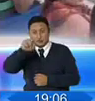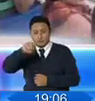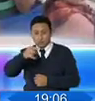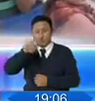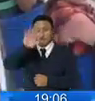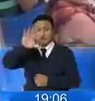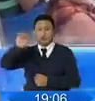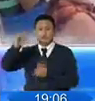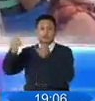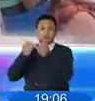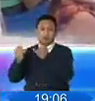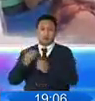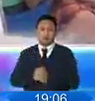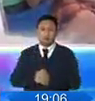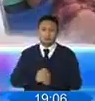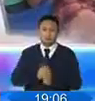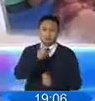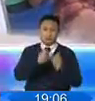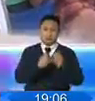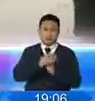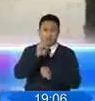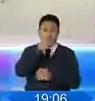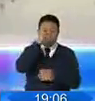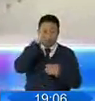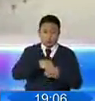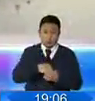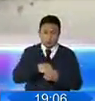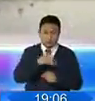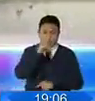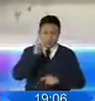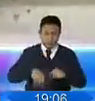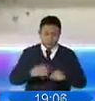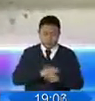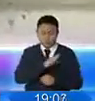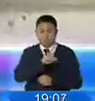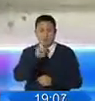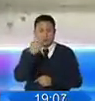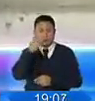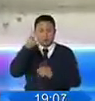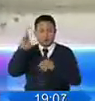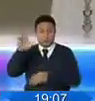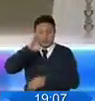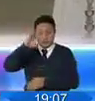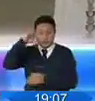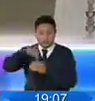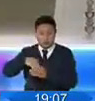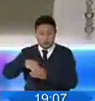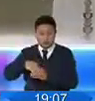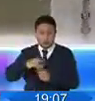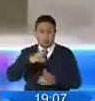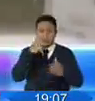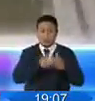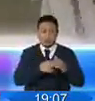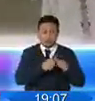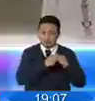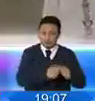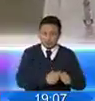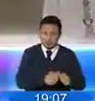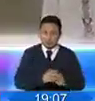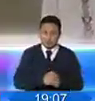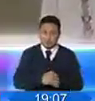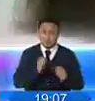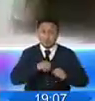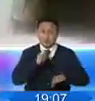$37.50. Y para las personas que no votaron en la primera vuelta y que sufraguen en esta ocasión, la multa continúa vigente, ya que